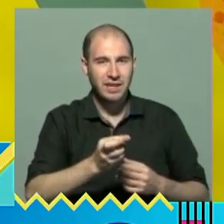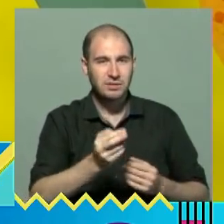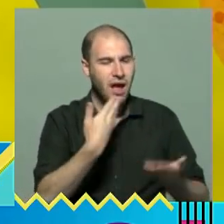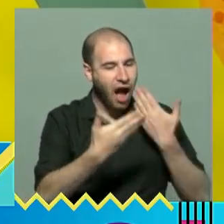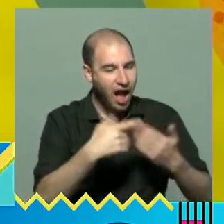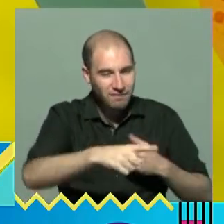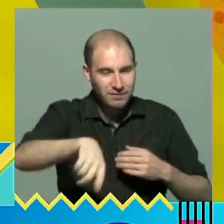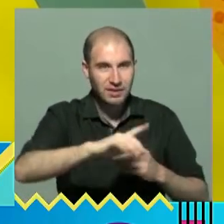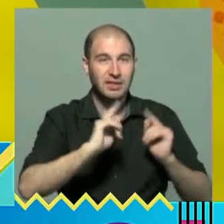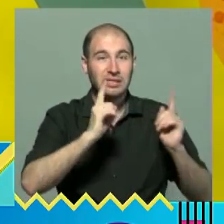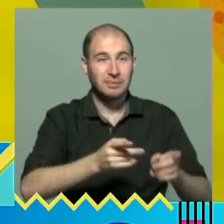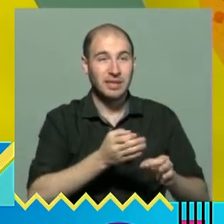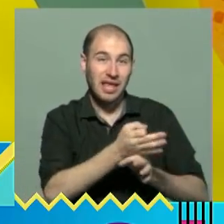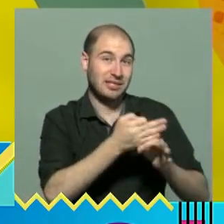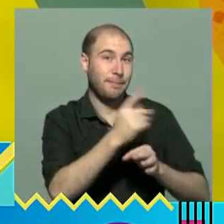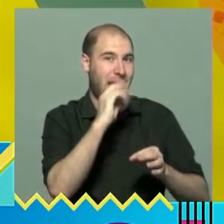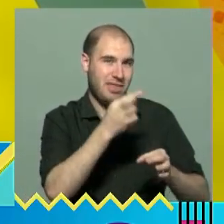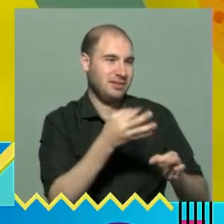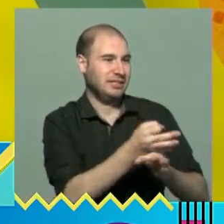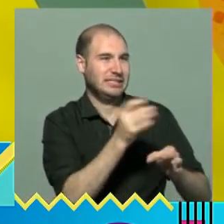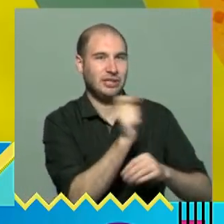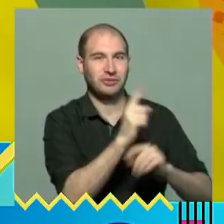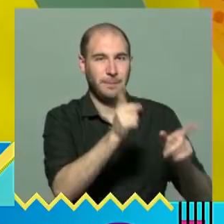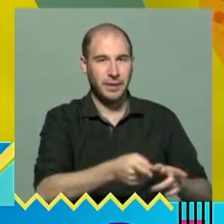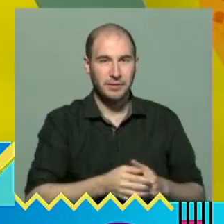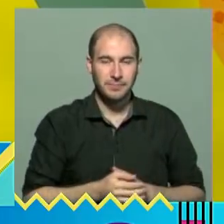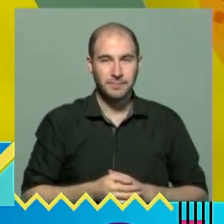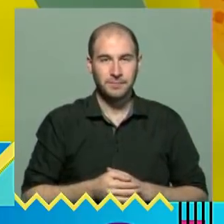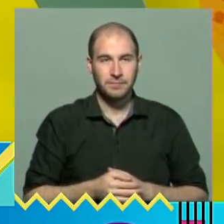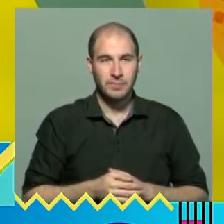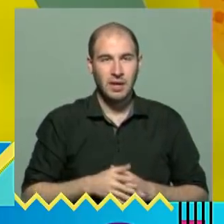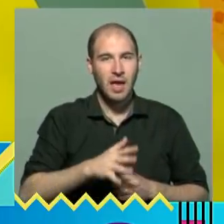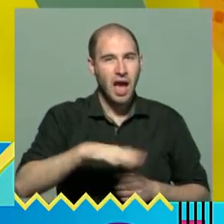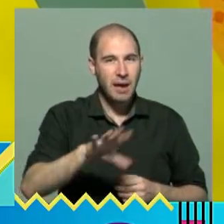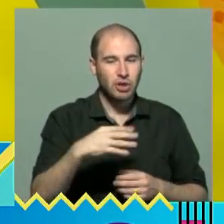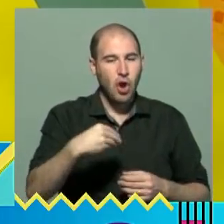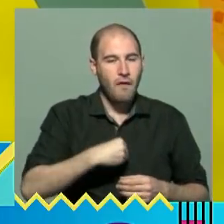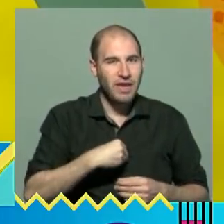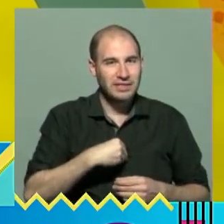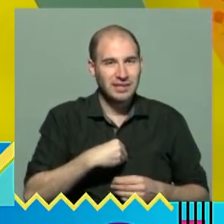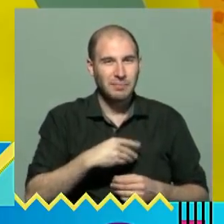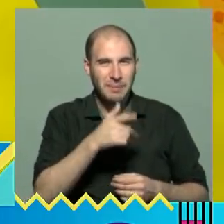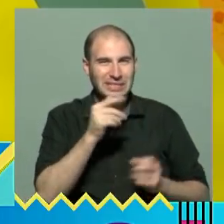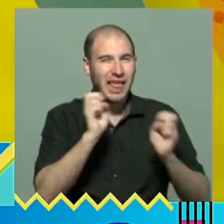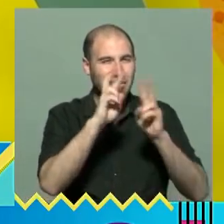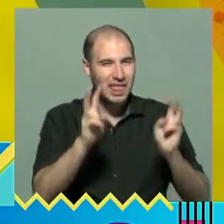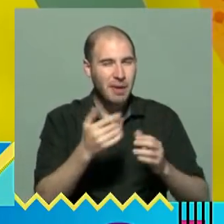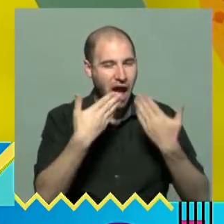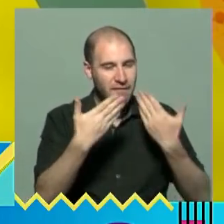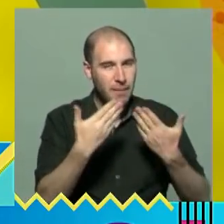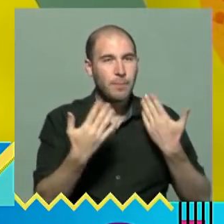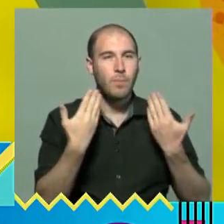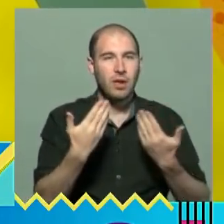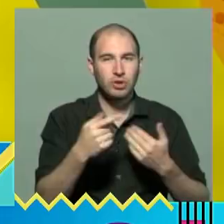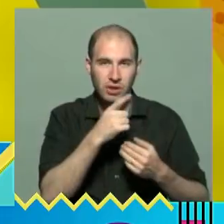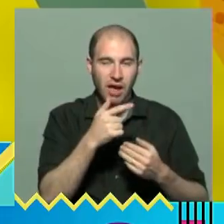hablar con ellos, también hay que educar a los padres. Y bueno, en un ámbito más de confianza, no creo que sea un tema que se pueda hablar, sobre